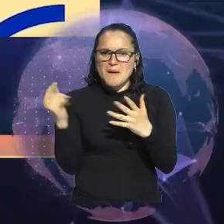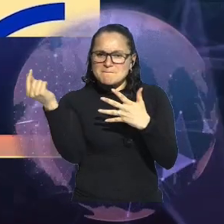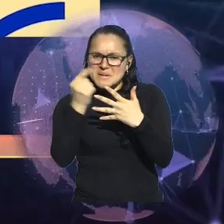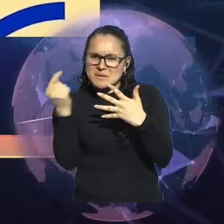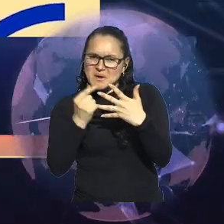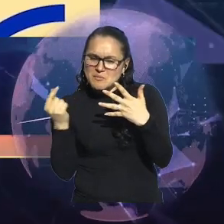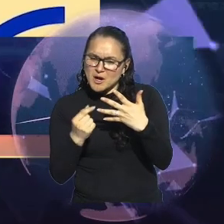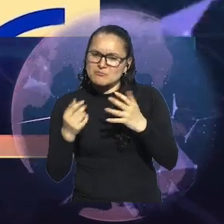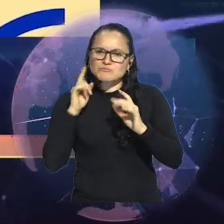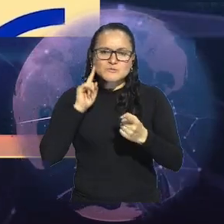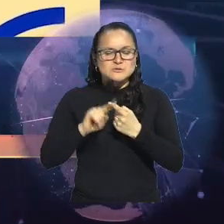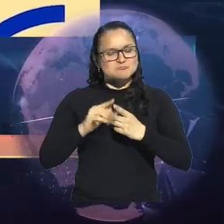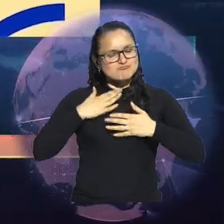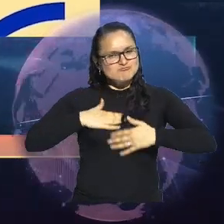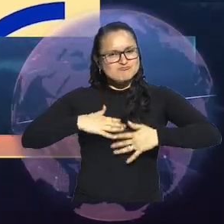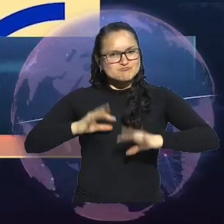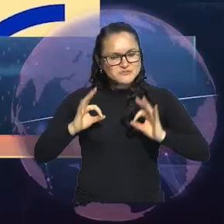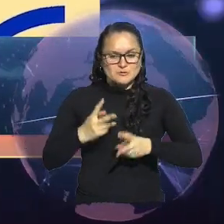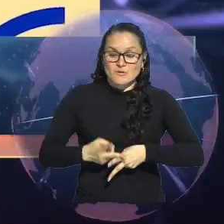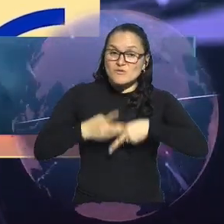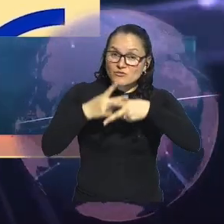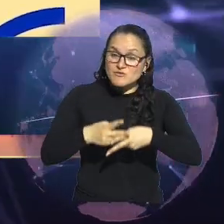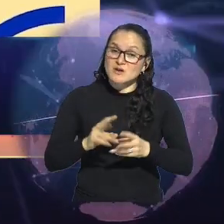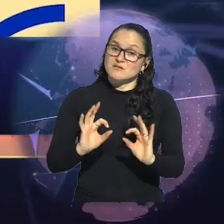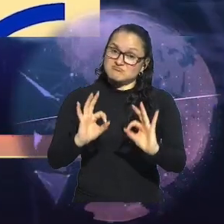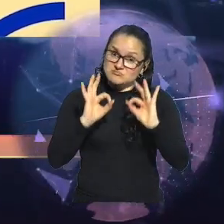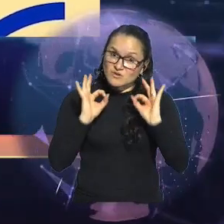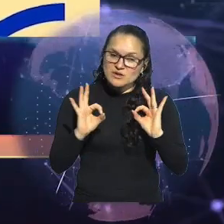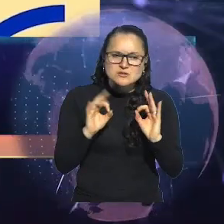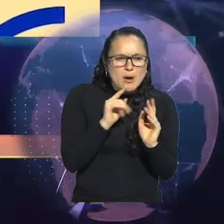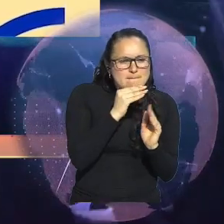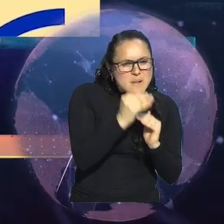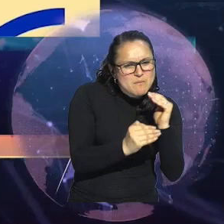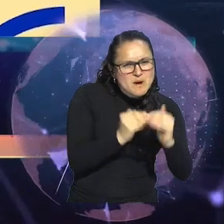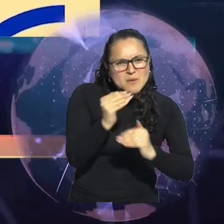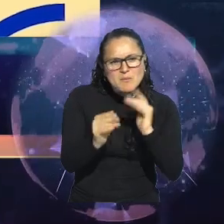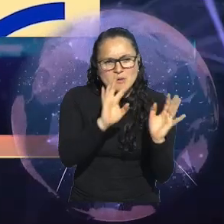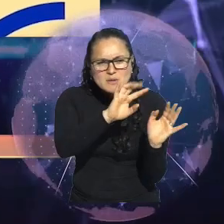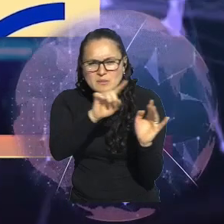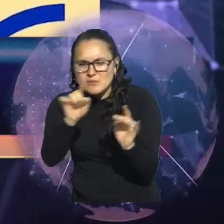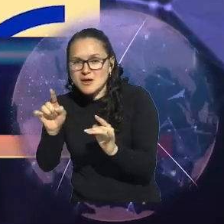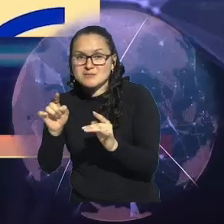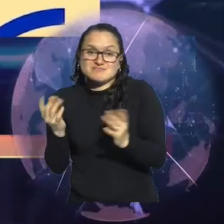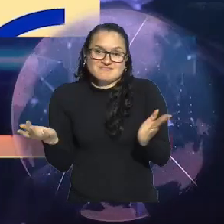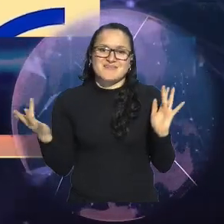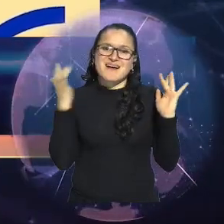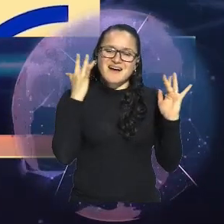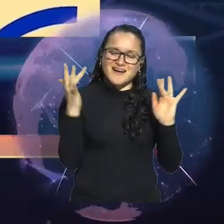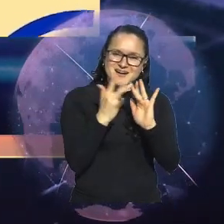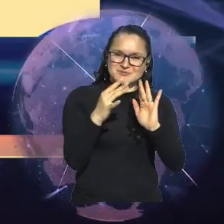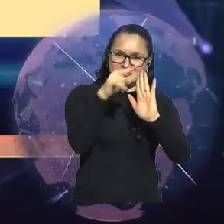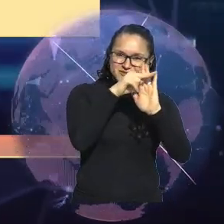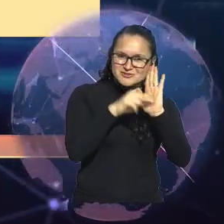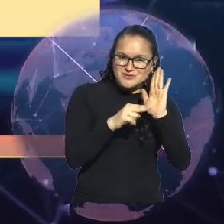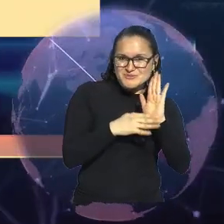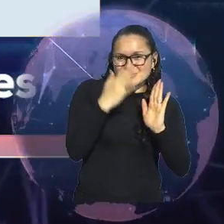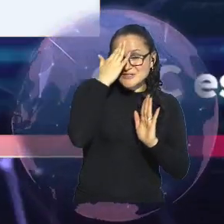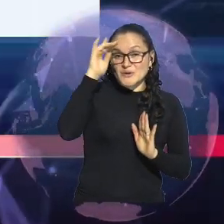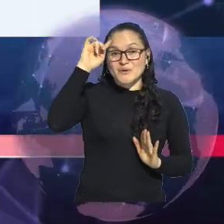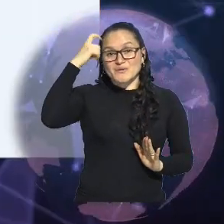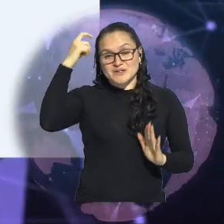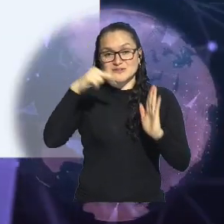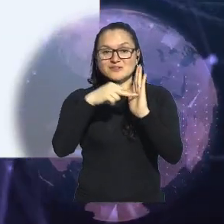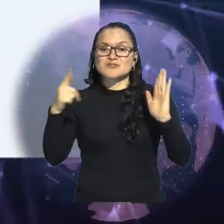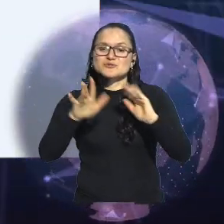seguridad calidad y trazabilidad en línea con lo establecido en la política de gobierno digital del ministerio